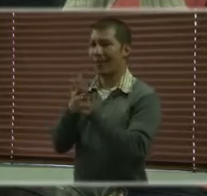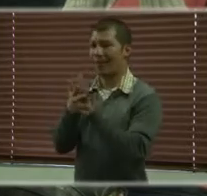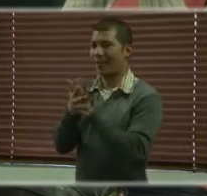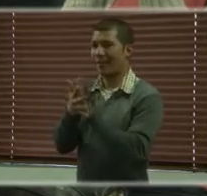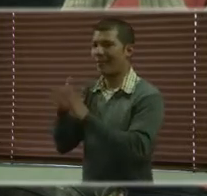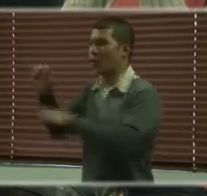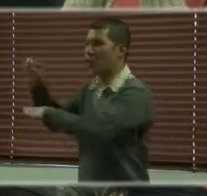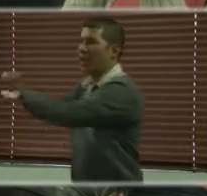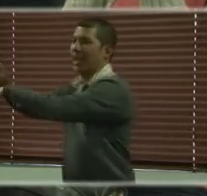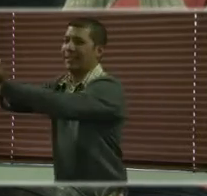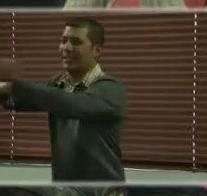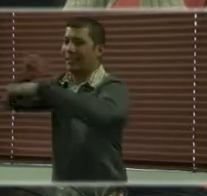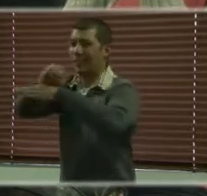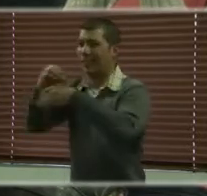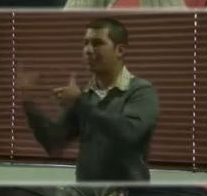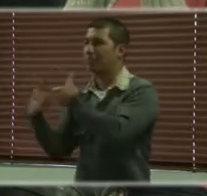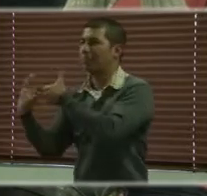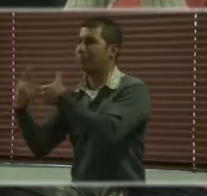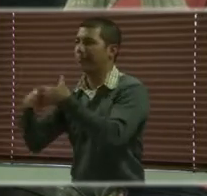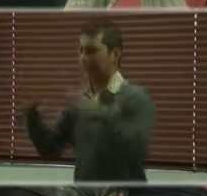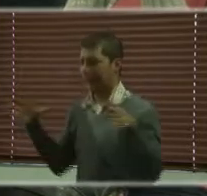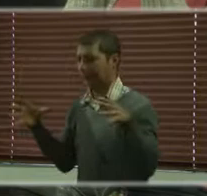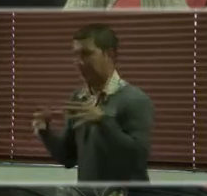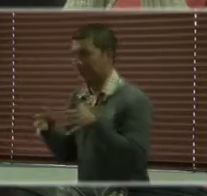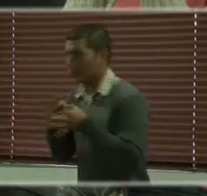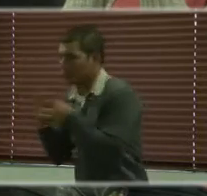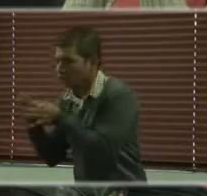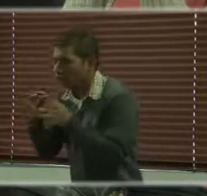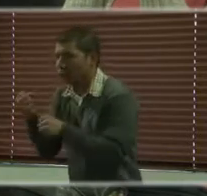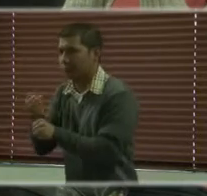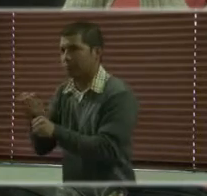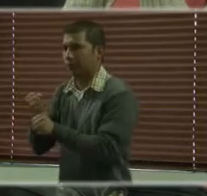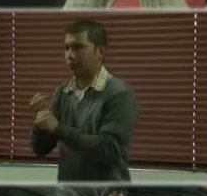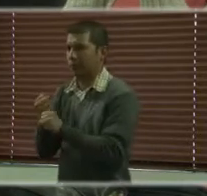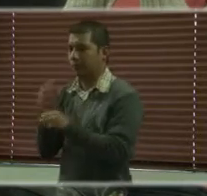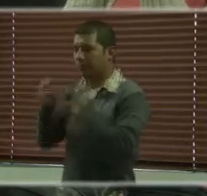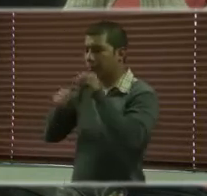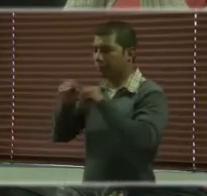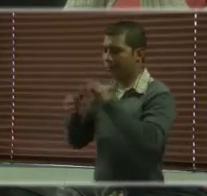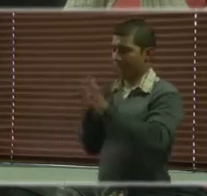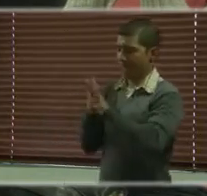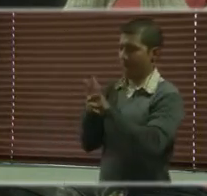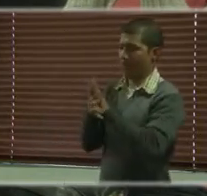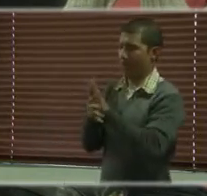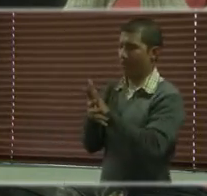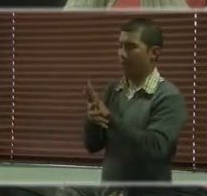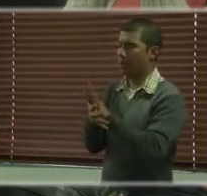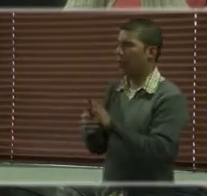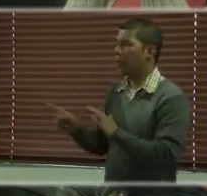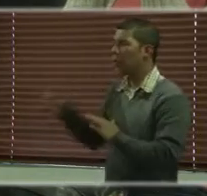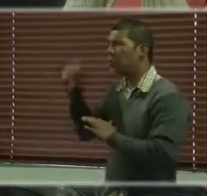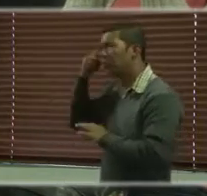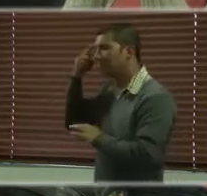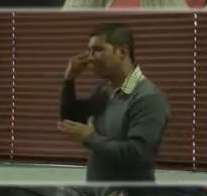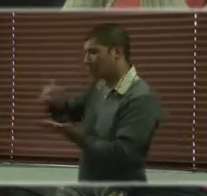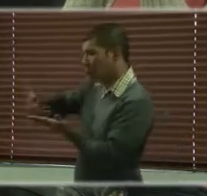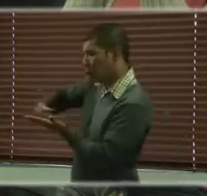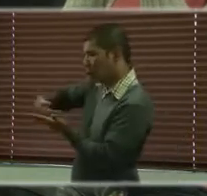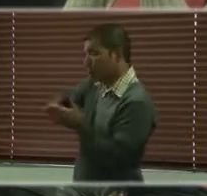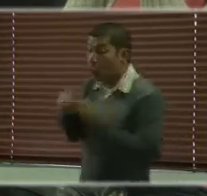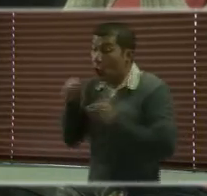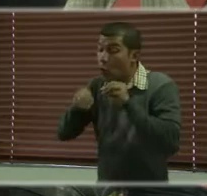de la que ya te contaron Más allá de la elaboración del informe mismo qué consejos podrías dar